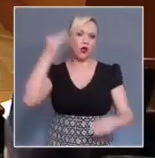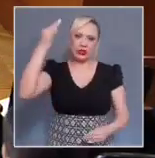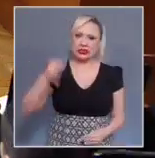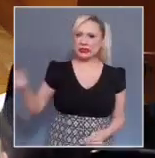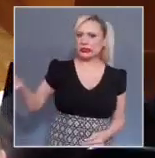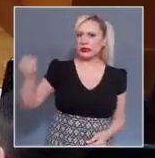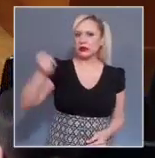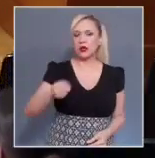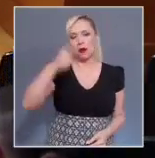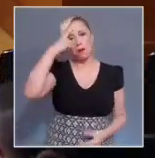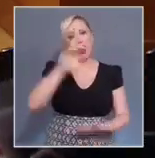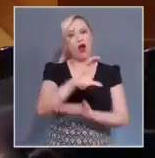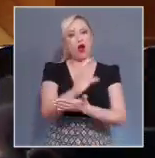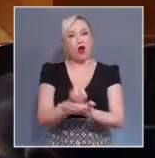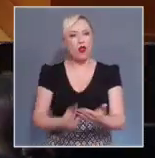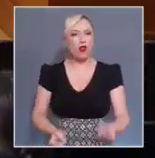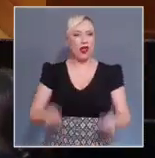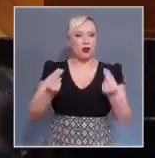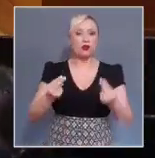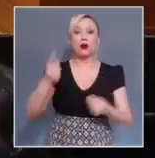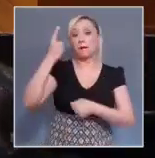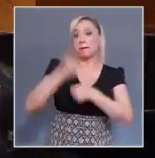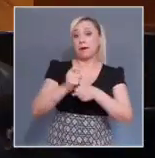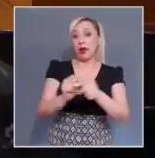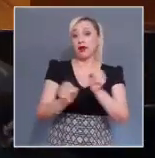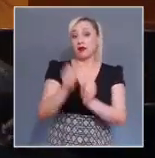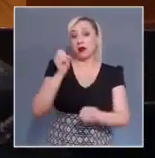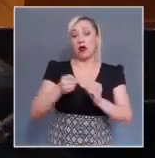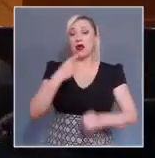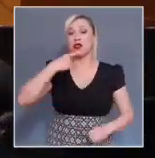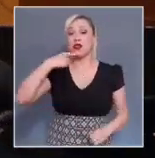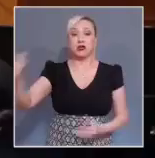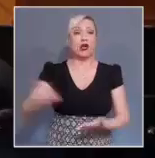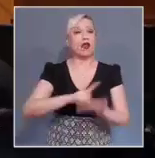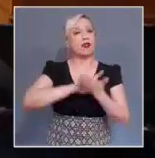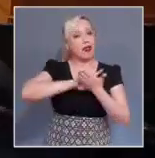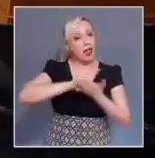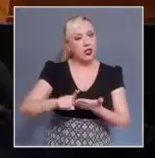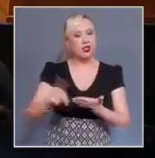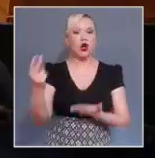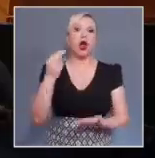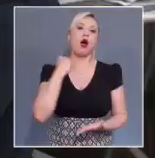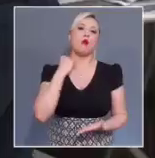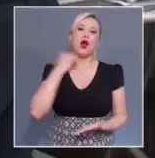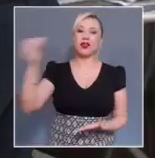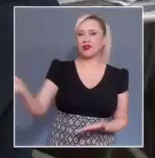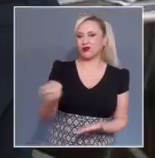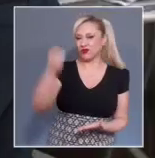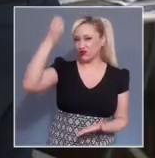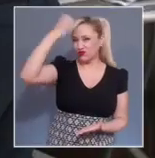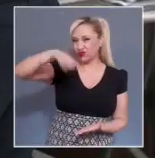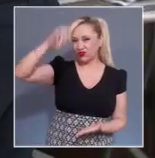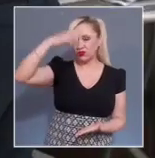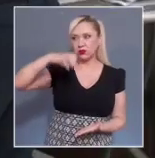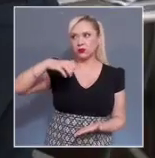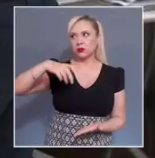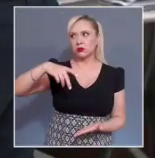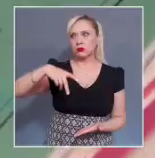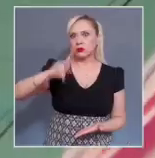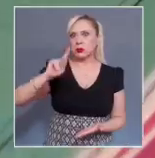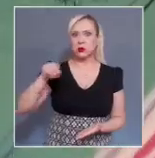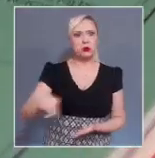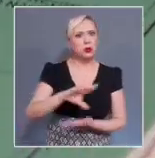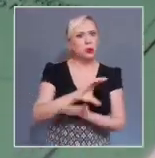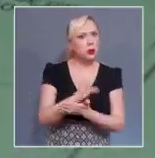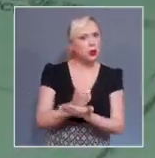primera sala de la Corte determinó que el derecho a una defensa adecuada no es aplicable en juicios mercantiles.